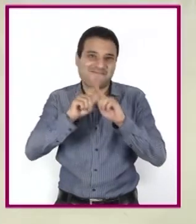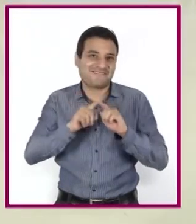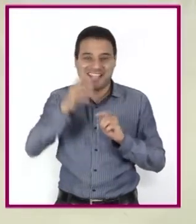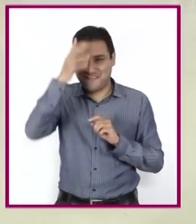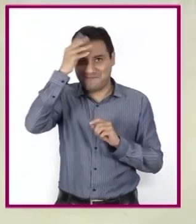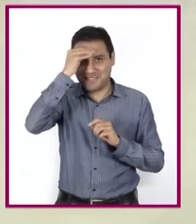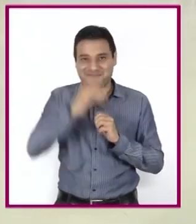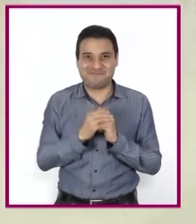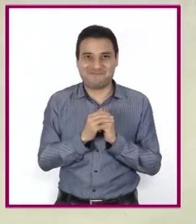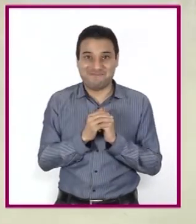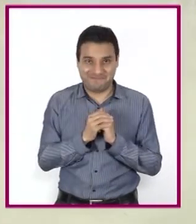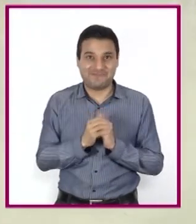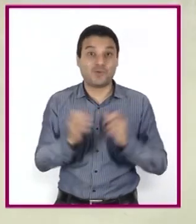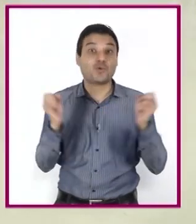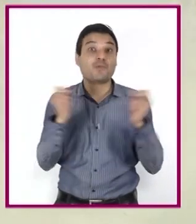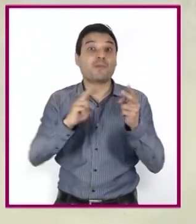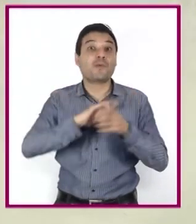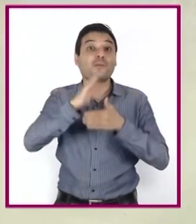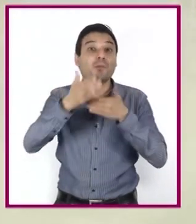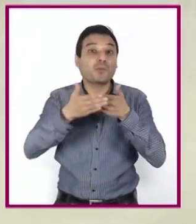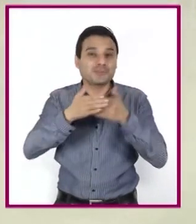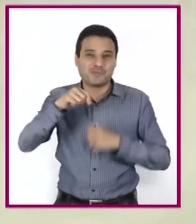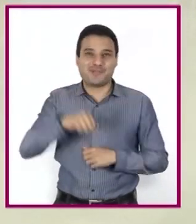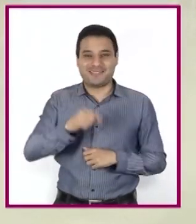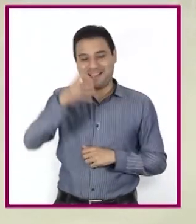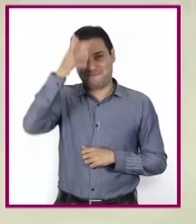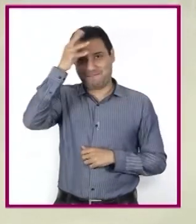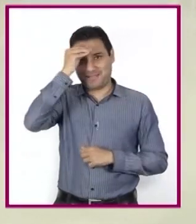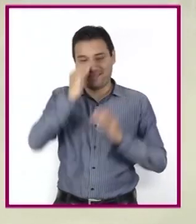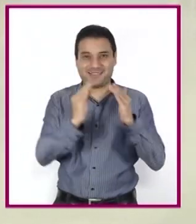descubrir. Así que nos vemos aquí en